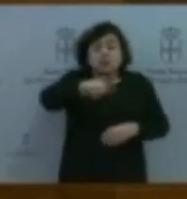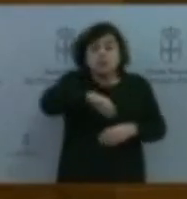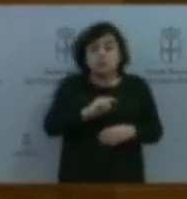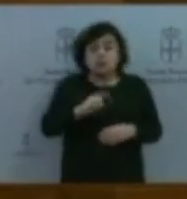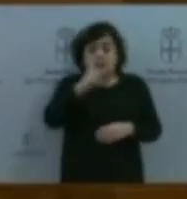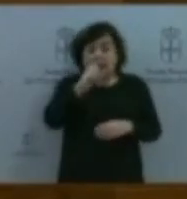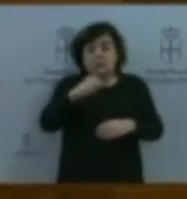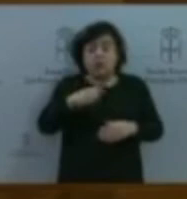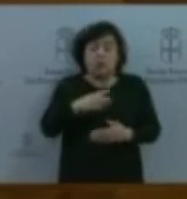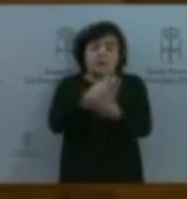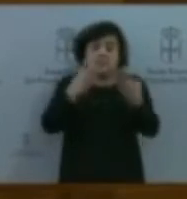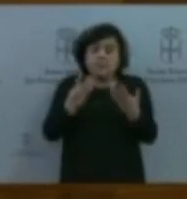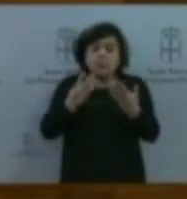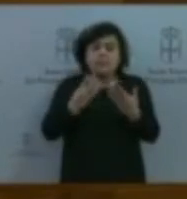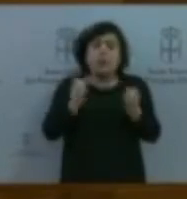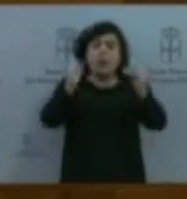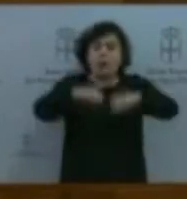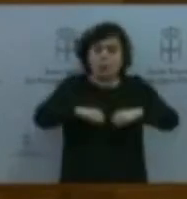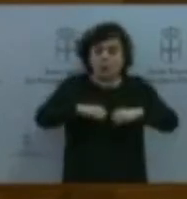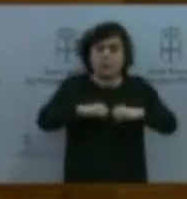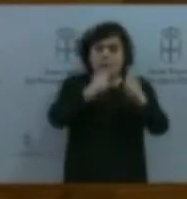también de desencuentros, y en ese acuerdo presupuestario